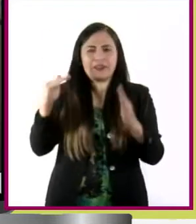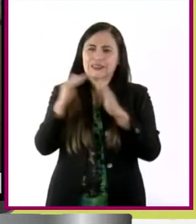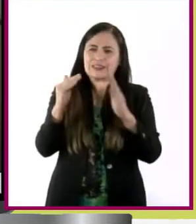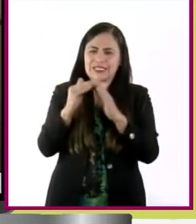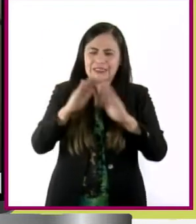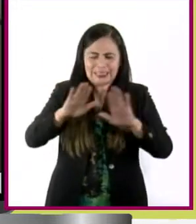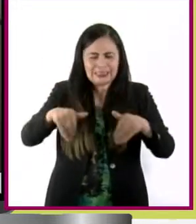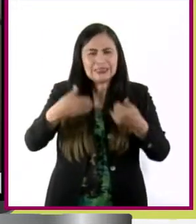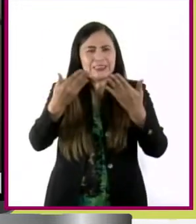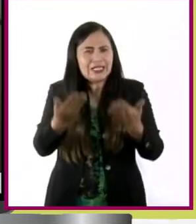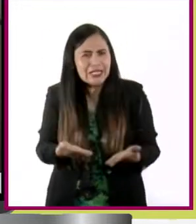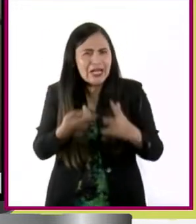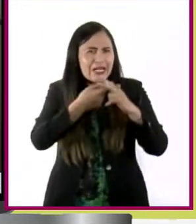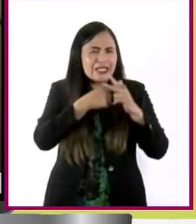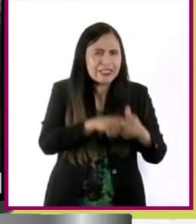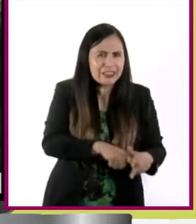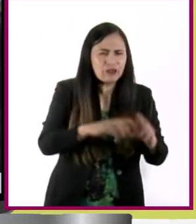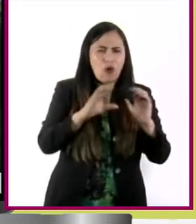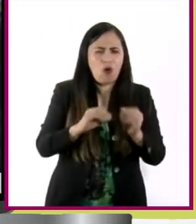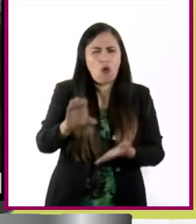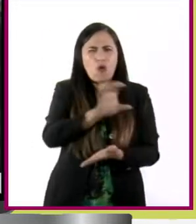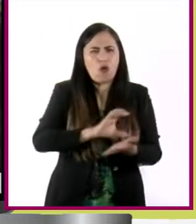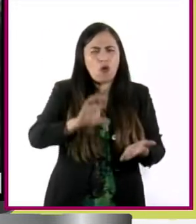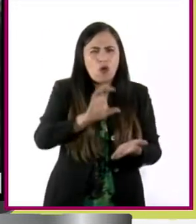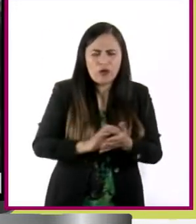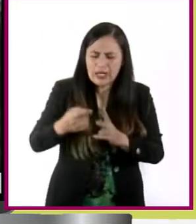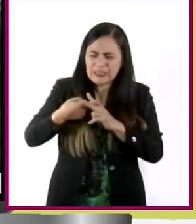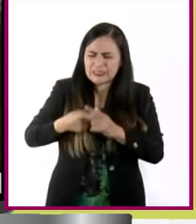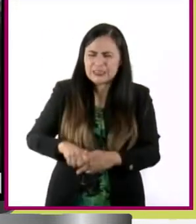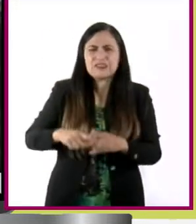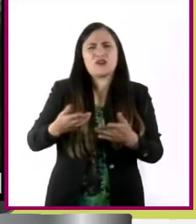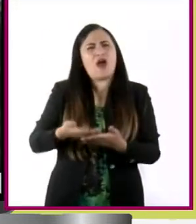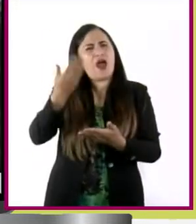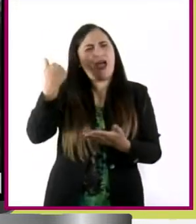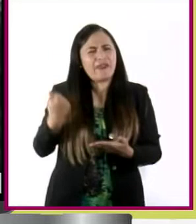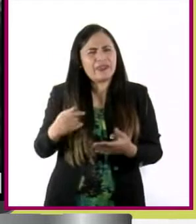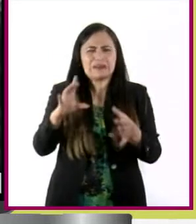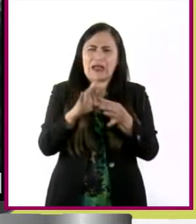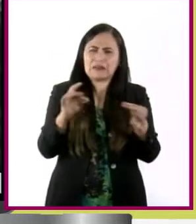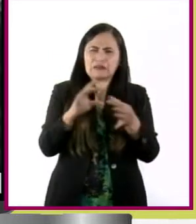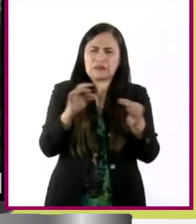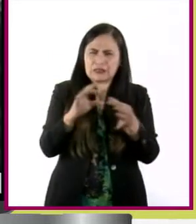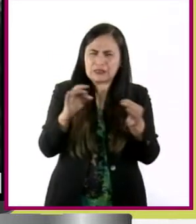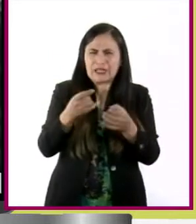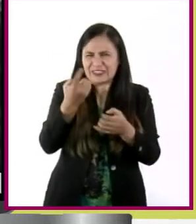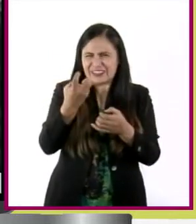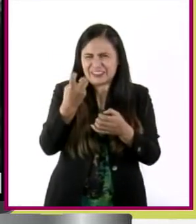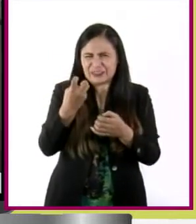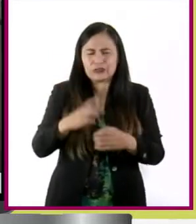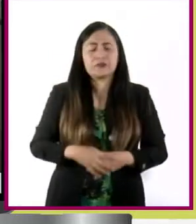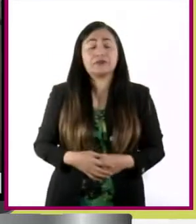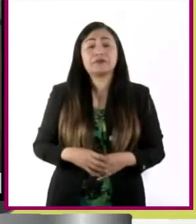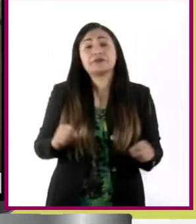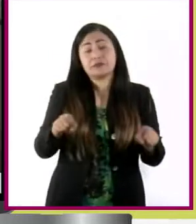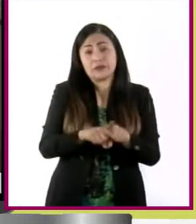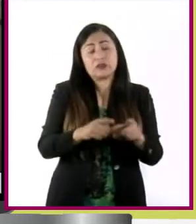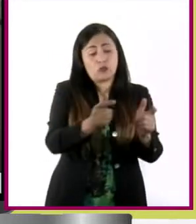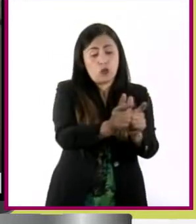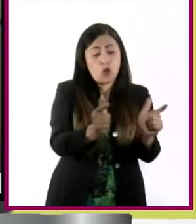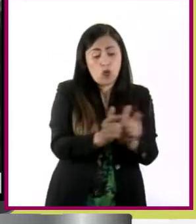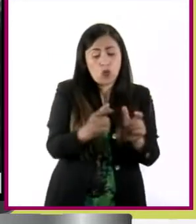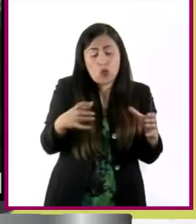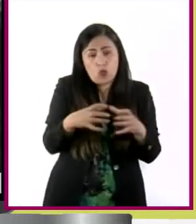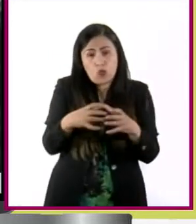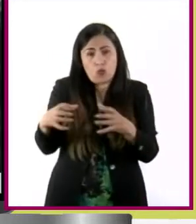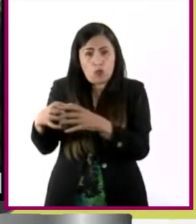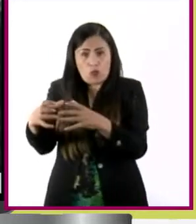cuando llegaron o cómo era esa colonia antes. Y además, específicamente, hay grupos que